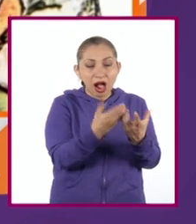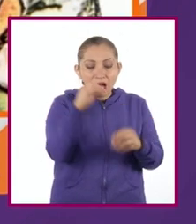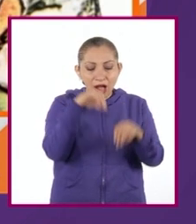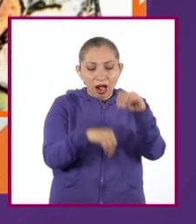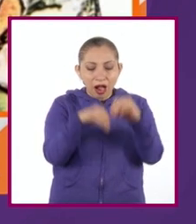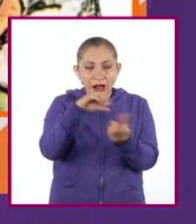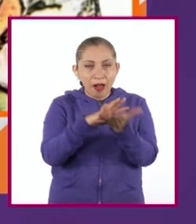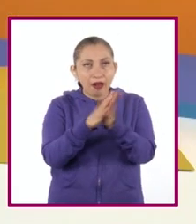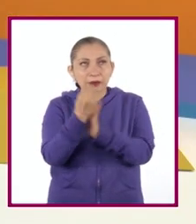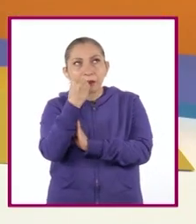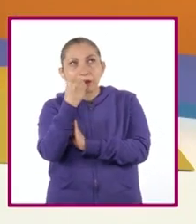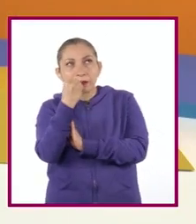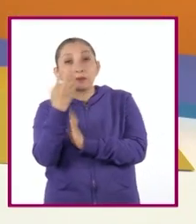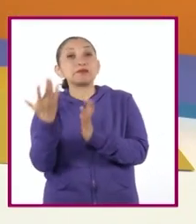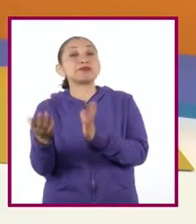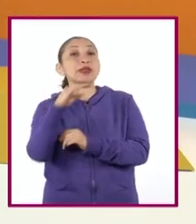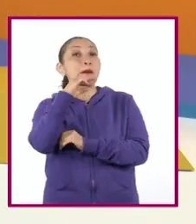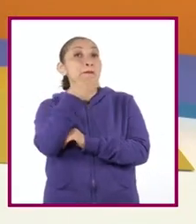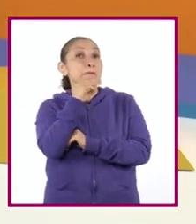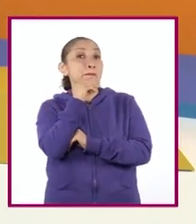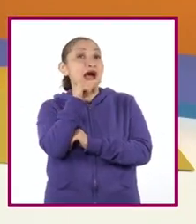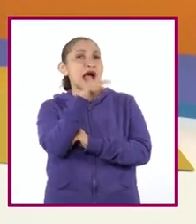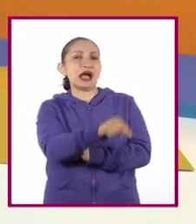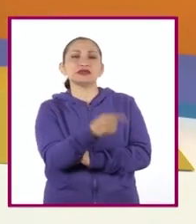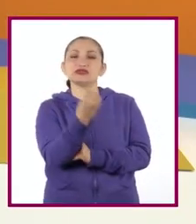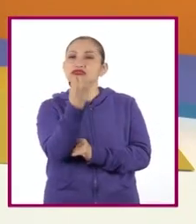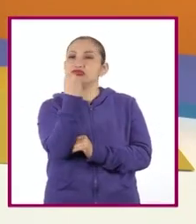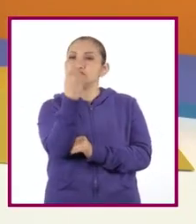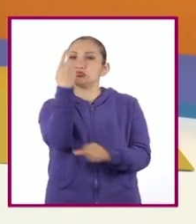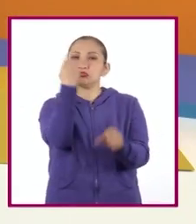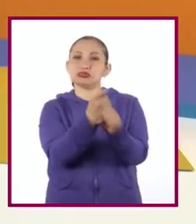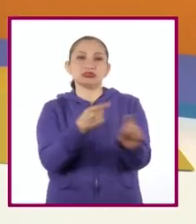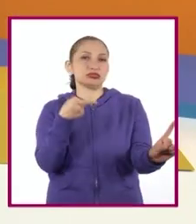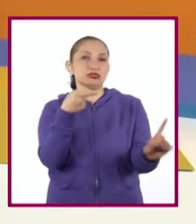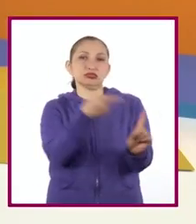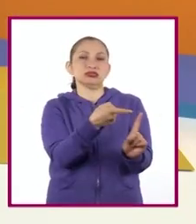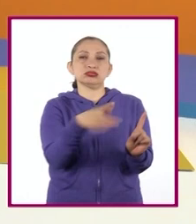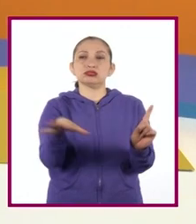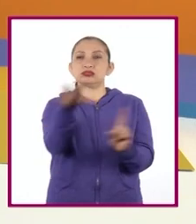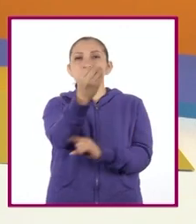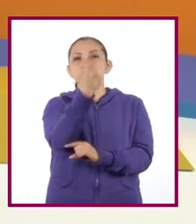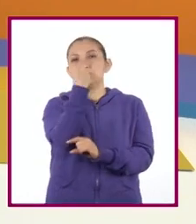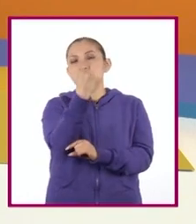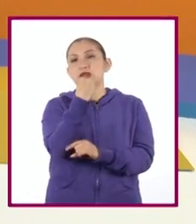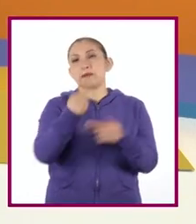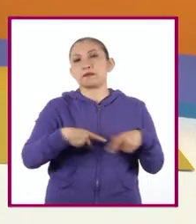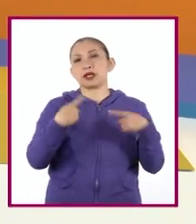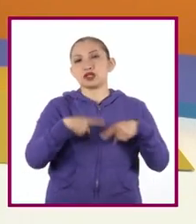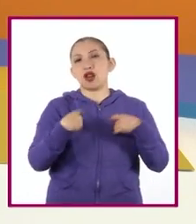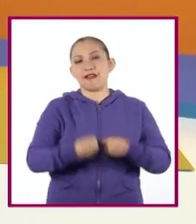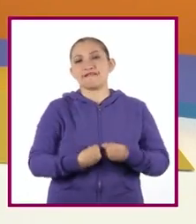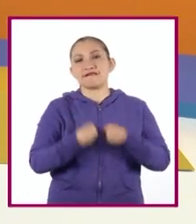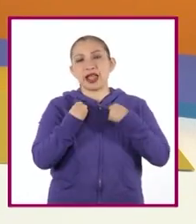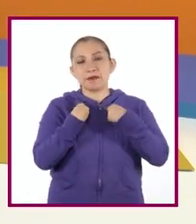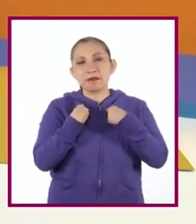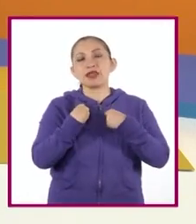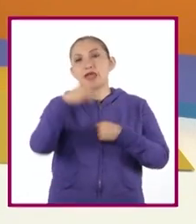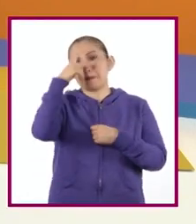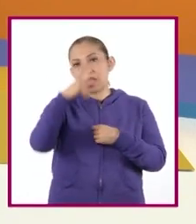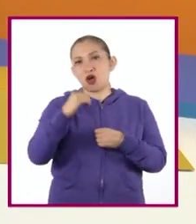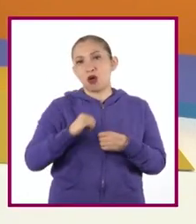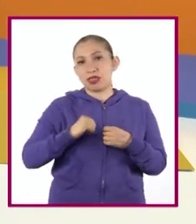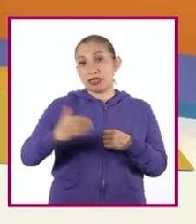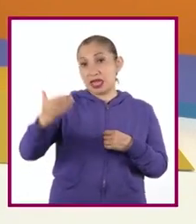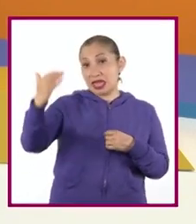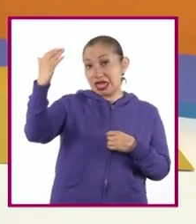mezcla de sus sabores. El maíz fue el alimento primordial en la dieta de los habitantes del México